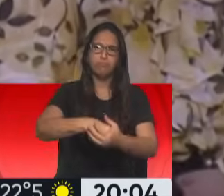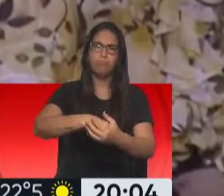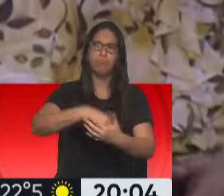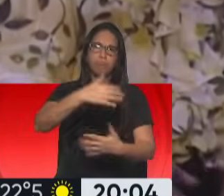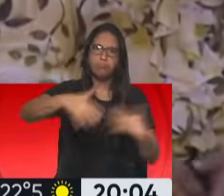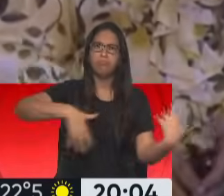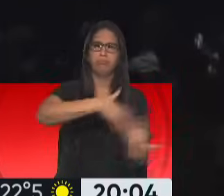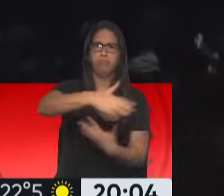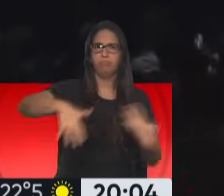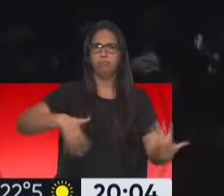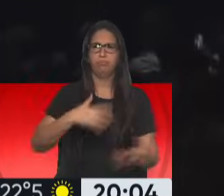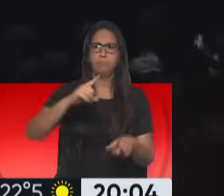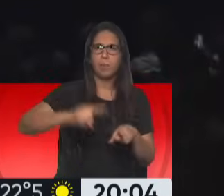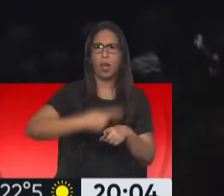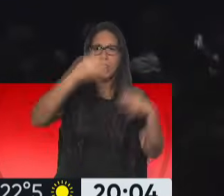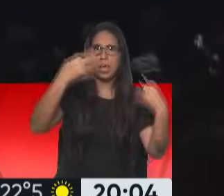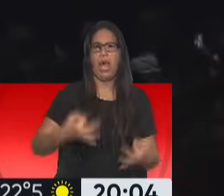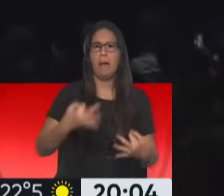juego.